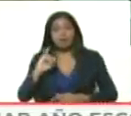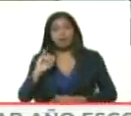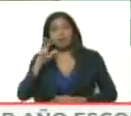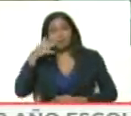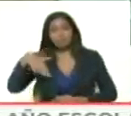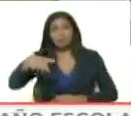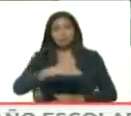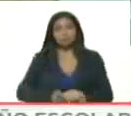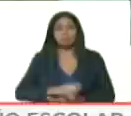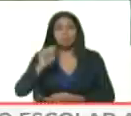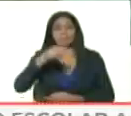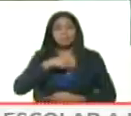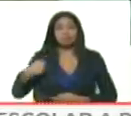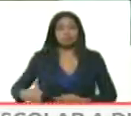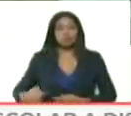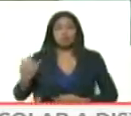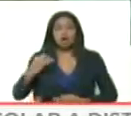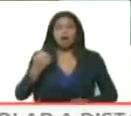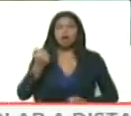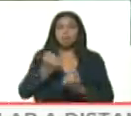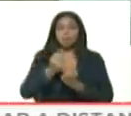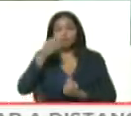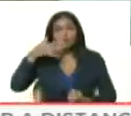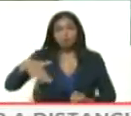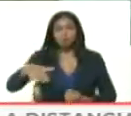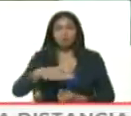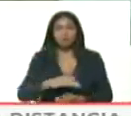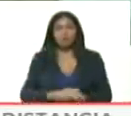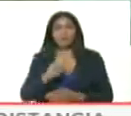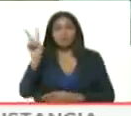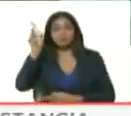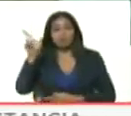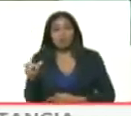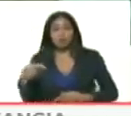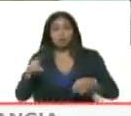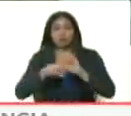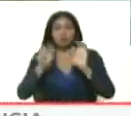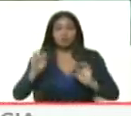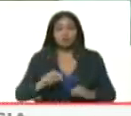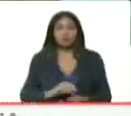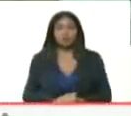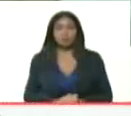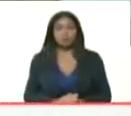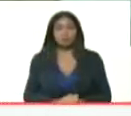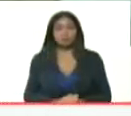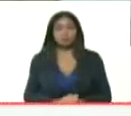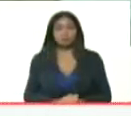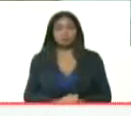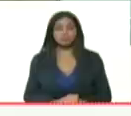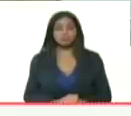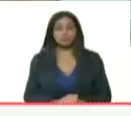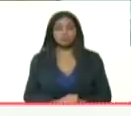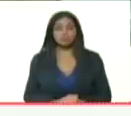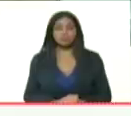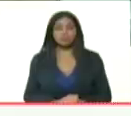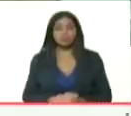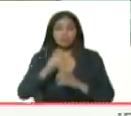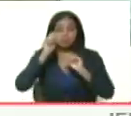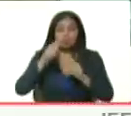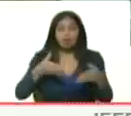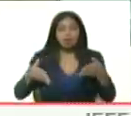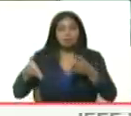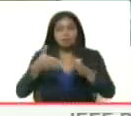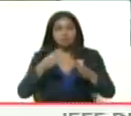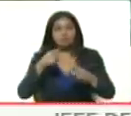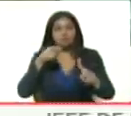parte china también apoya al pueblo venezolano en la exploración del camino